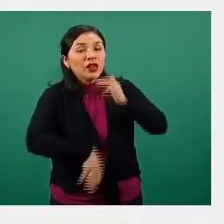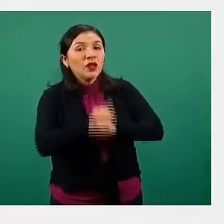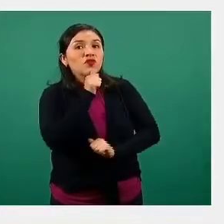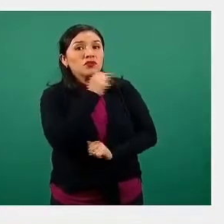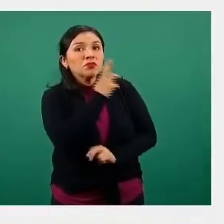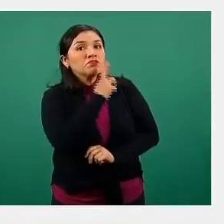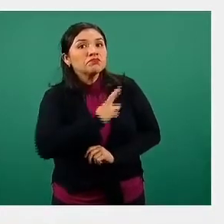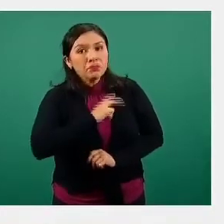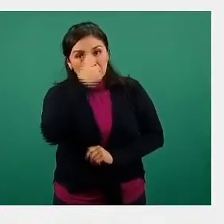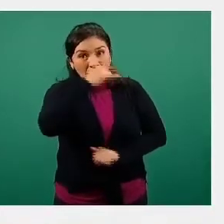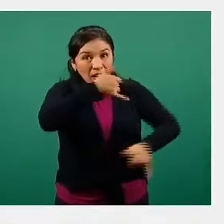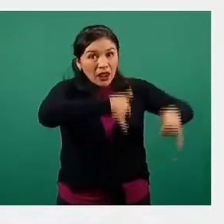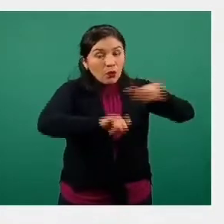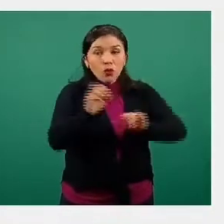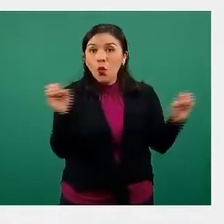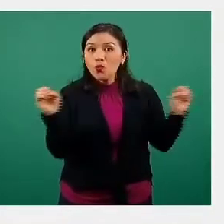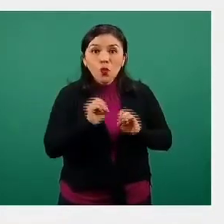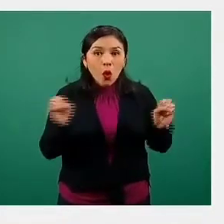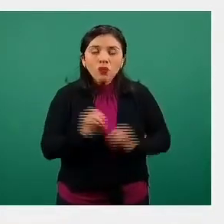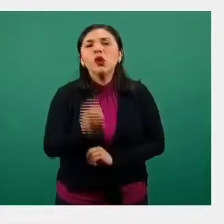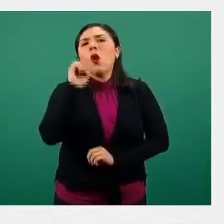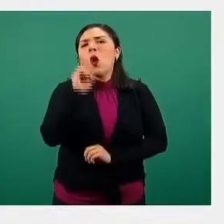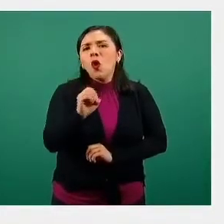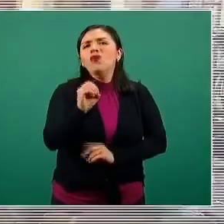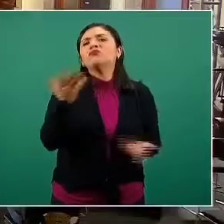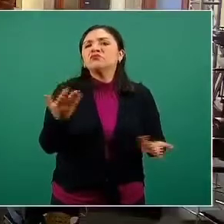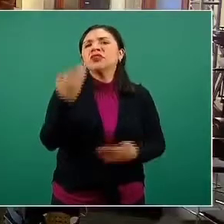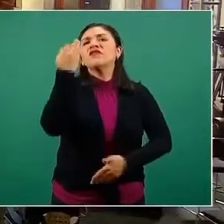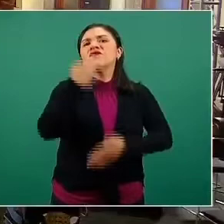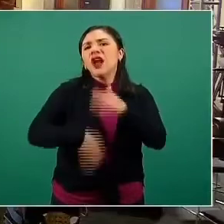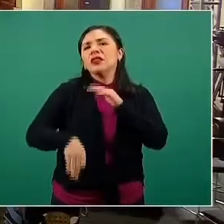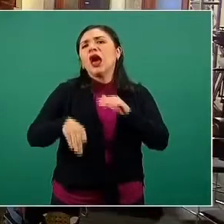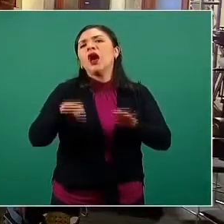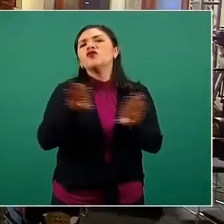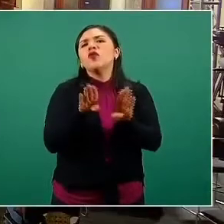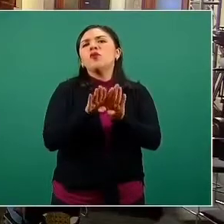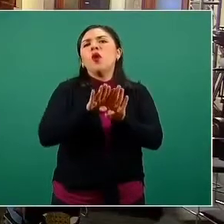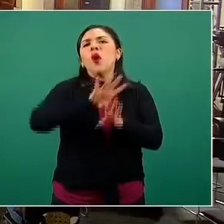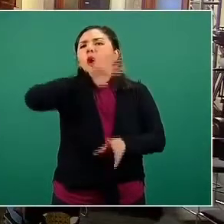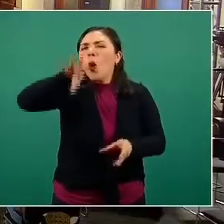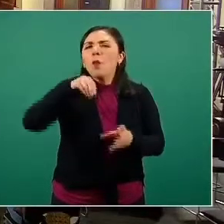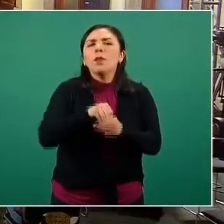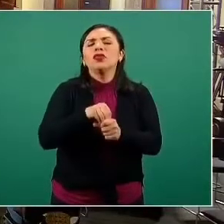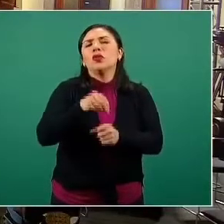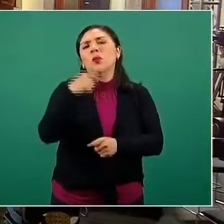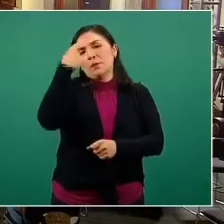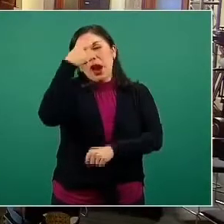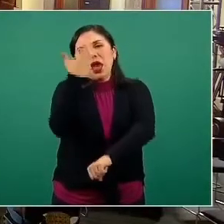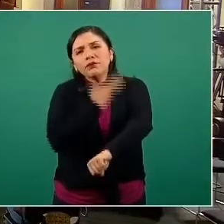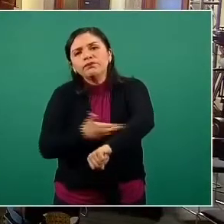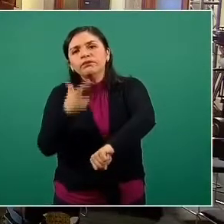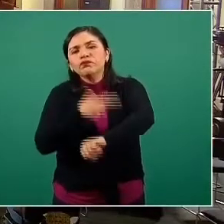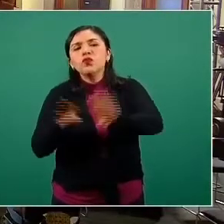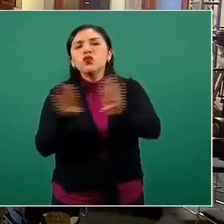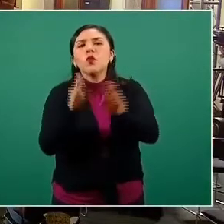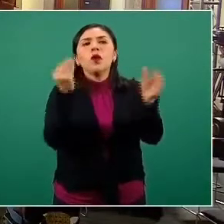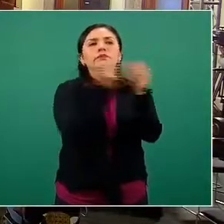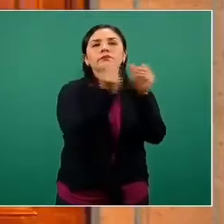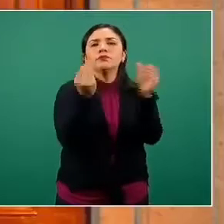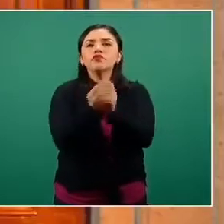un resultado ya emitido o les falta terminar o completar el proceso de